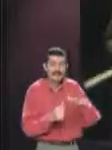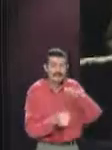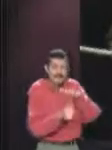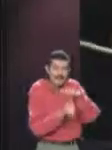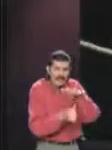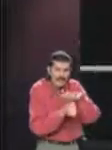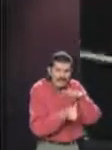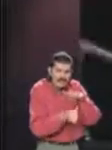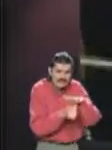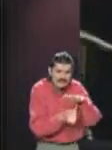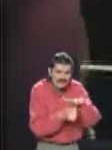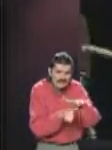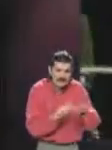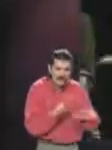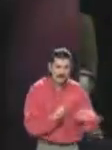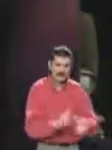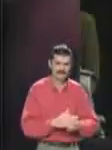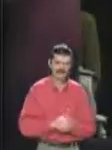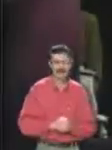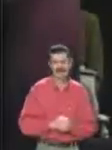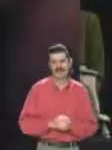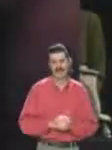¡Tiene su mesita!